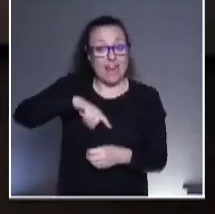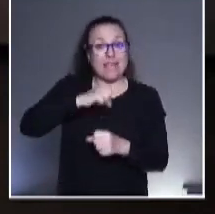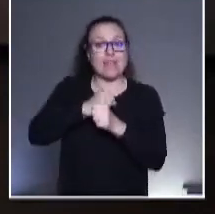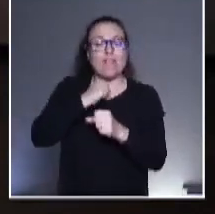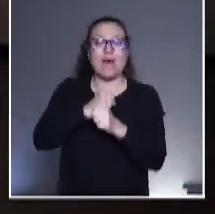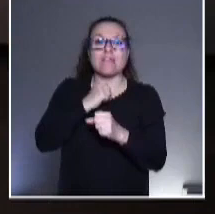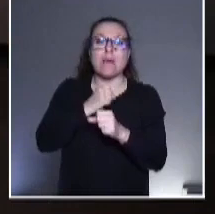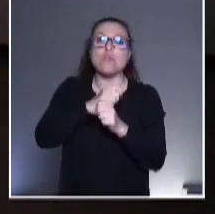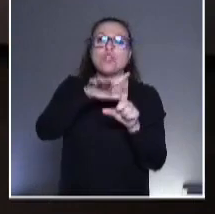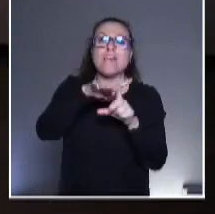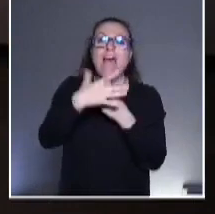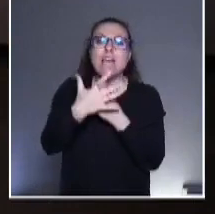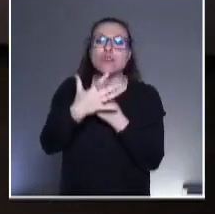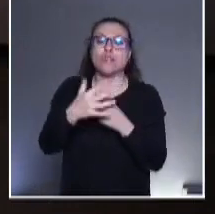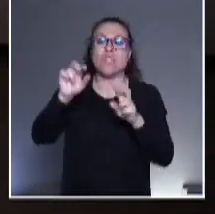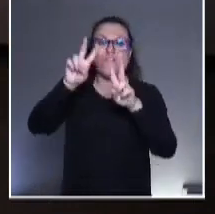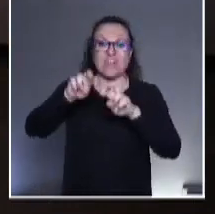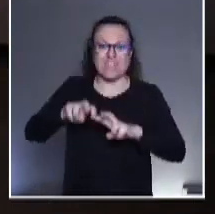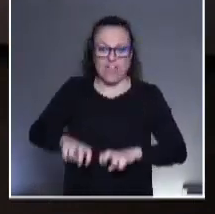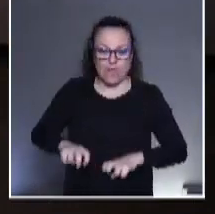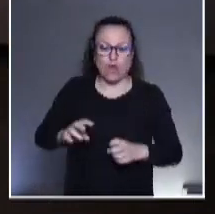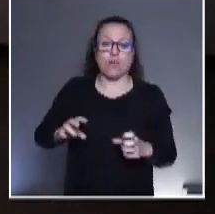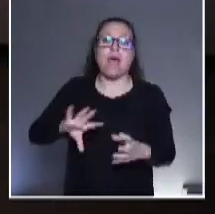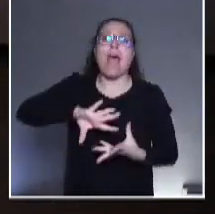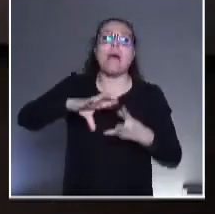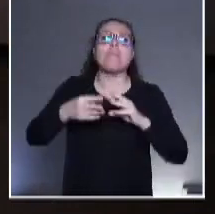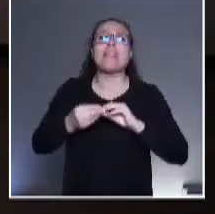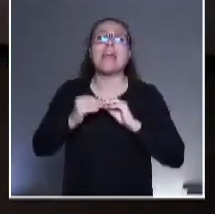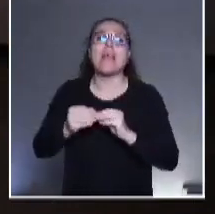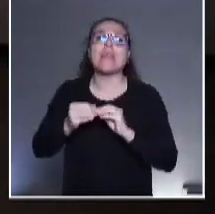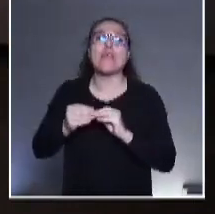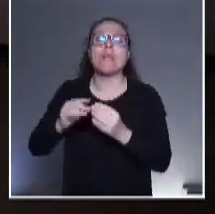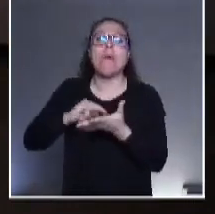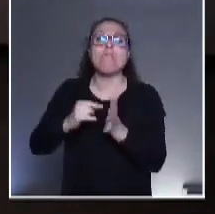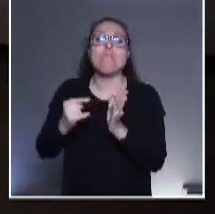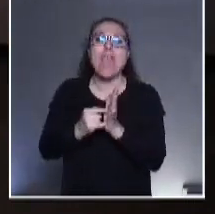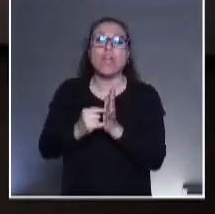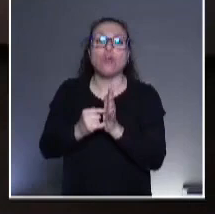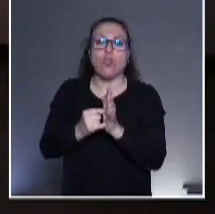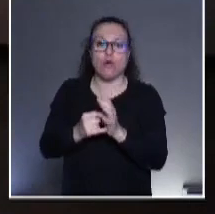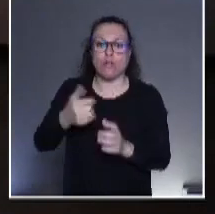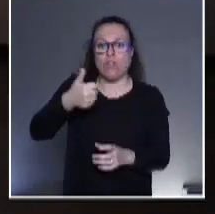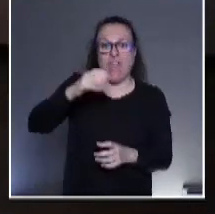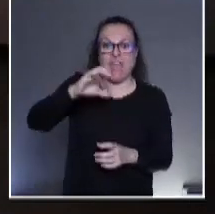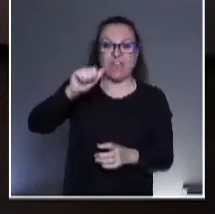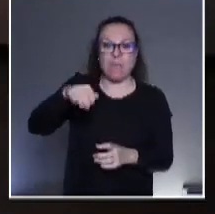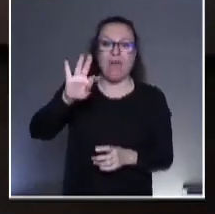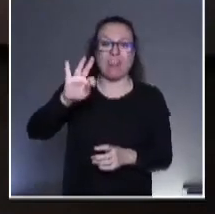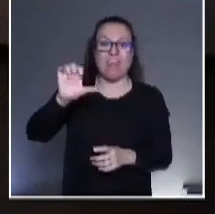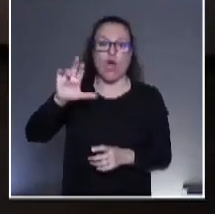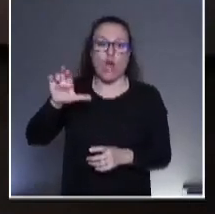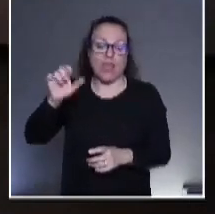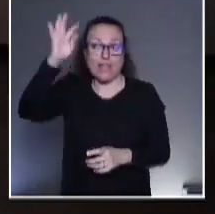casos, en los casos de transferencia de investigación y aplicación, con una metodología action theory, es decir, que